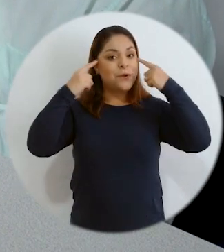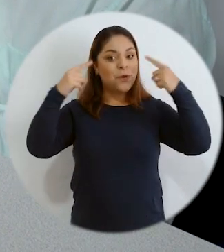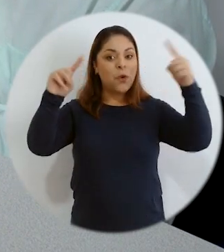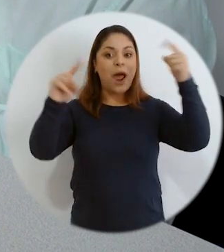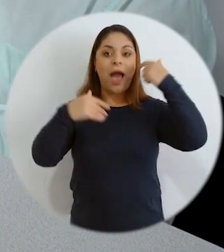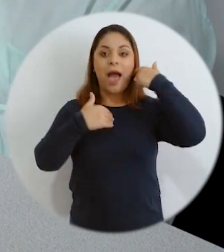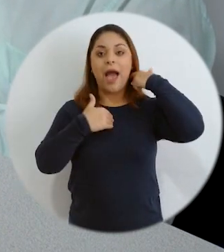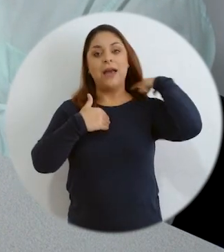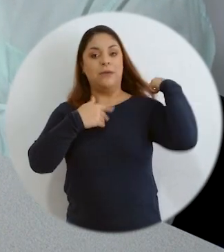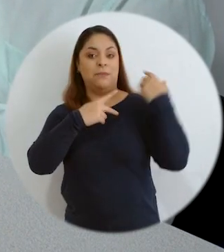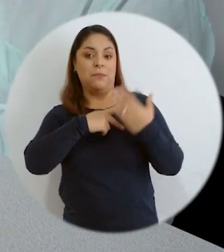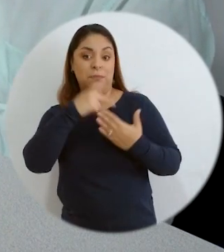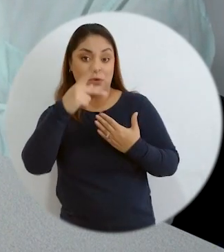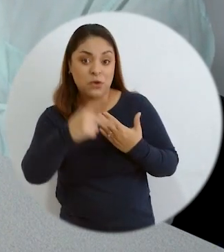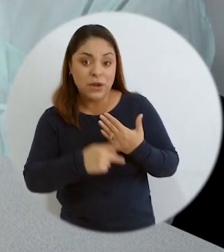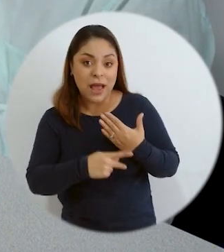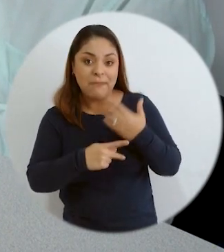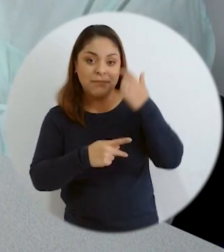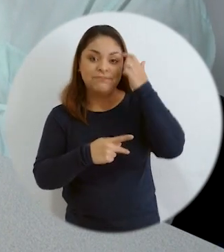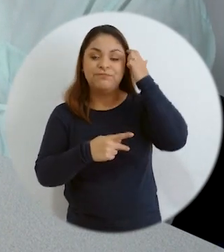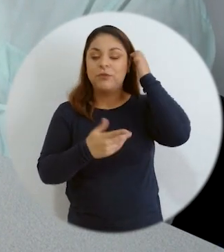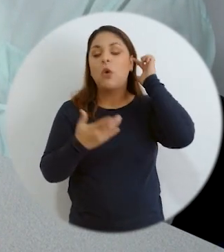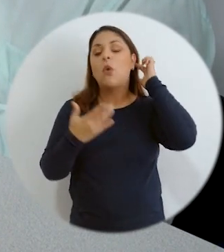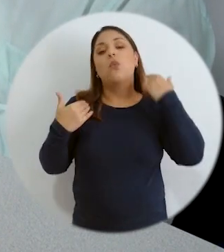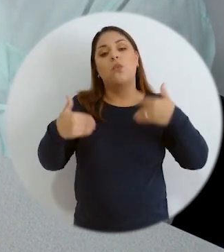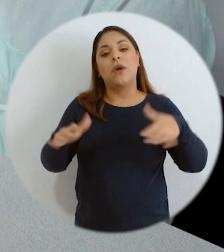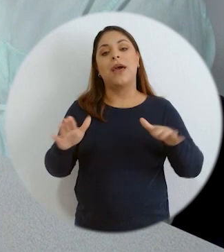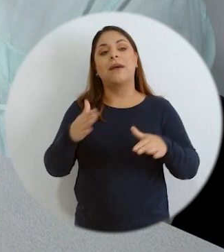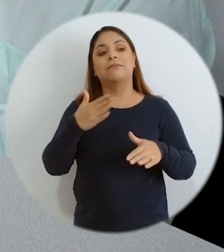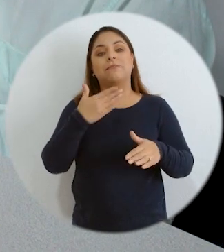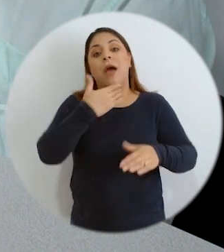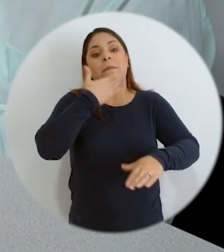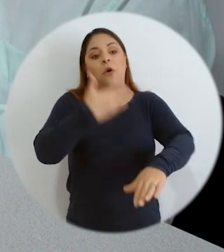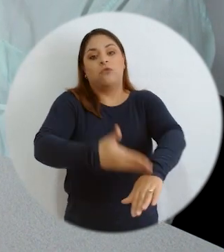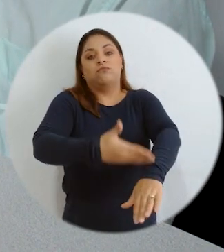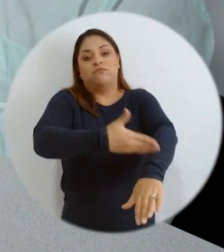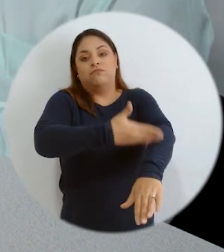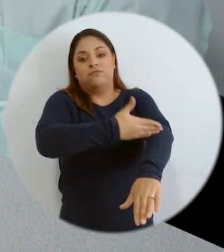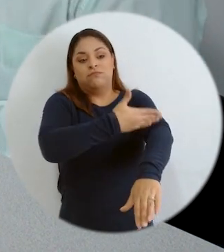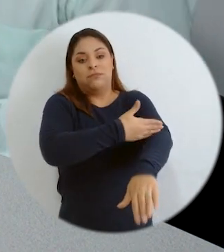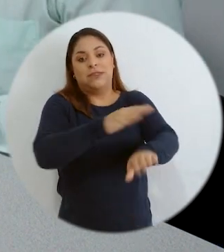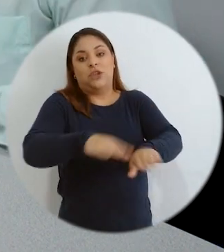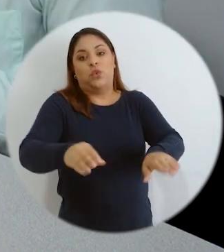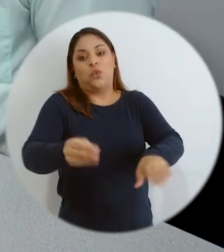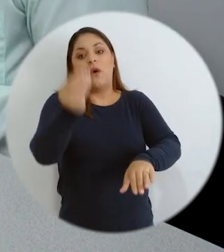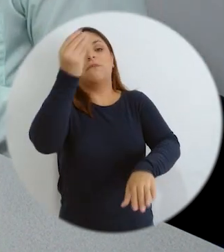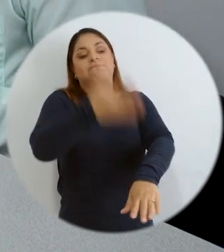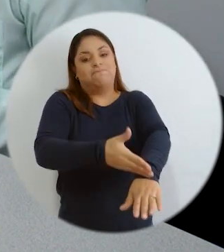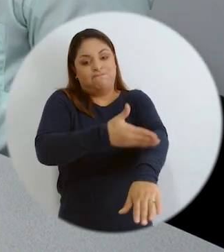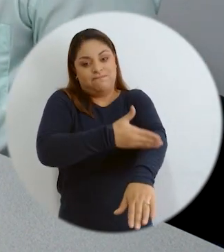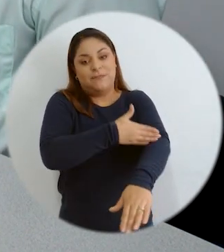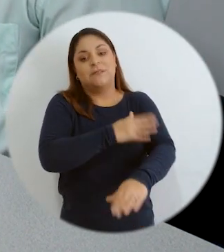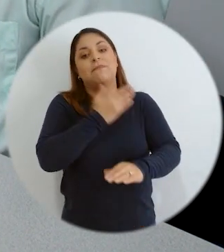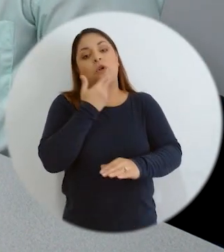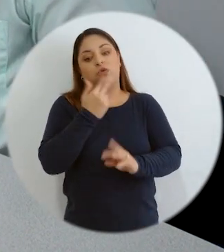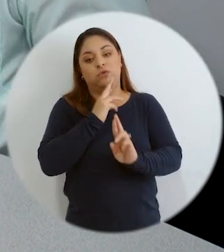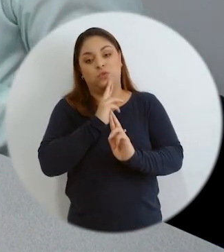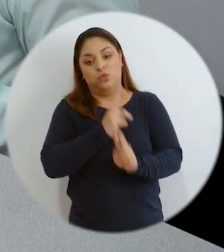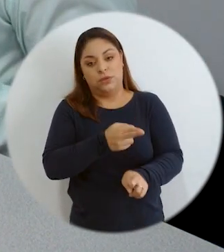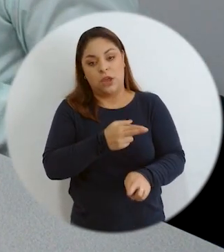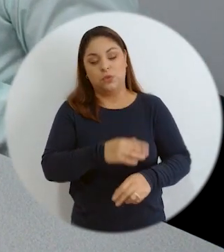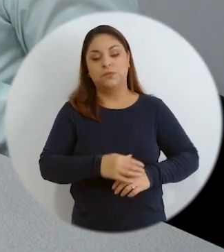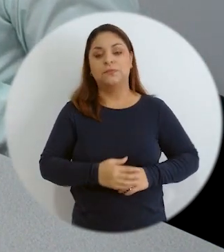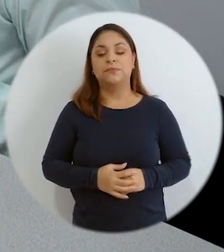lográramos desarrollar un programa, entonces podríamos obtener resultados como los que acabo de describir. Sí, y es bastante interesante eso que menciona,